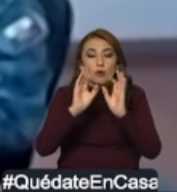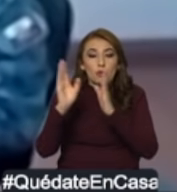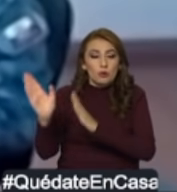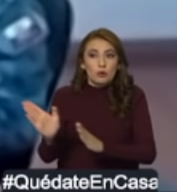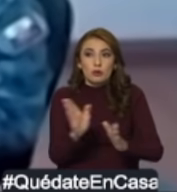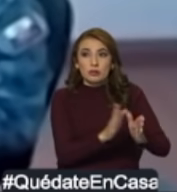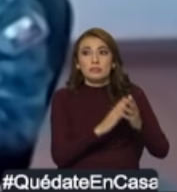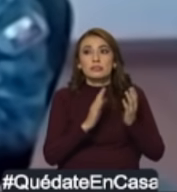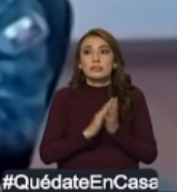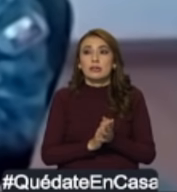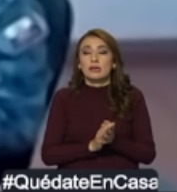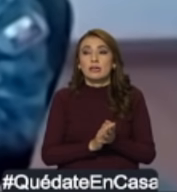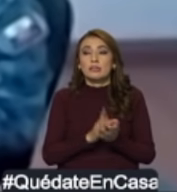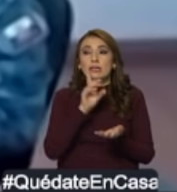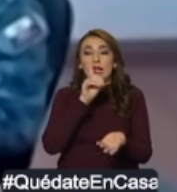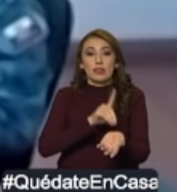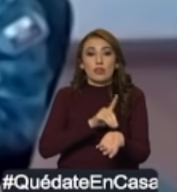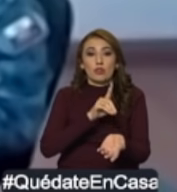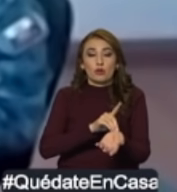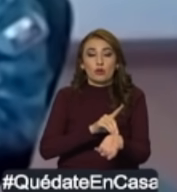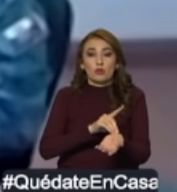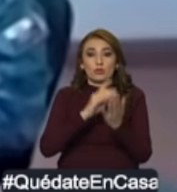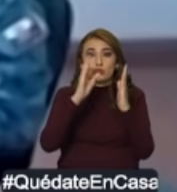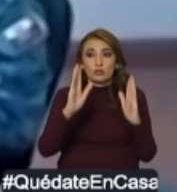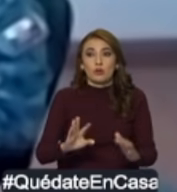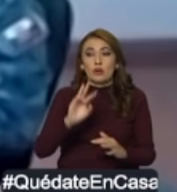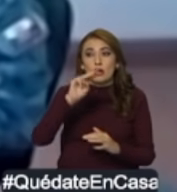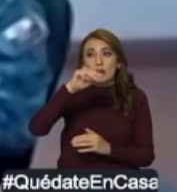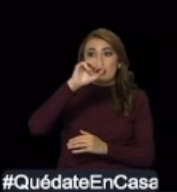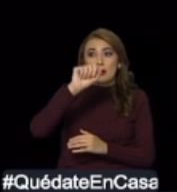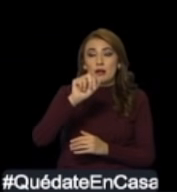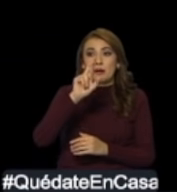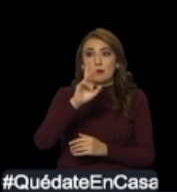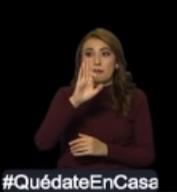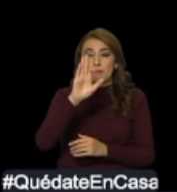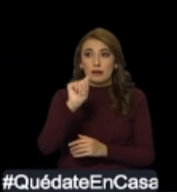a la doctora Marta Villagómez.